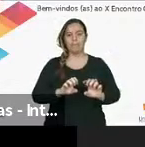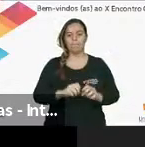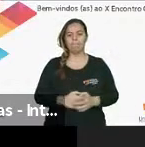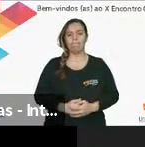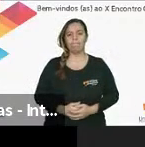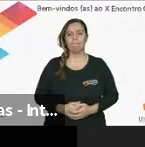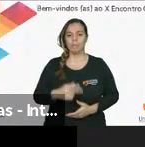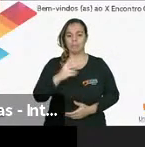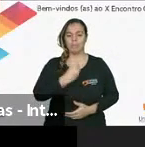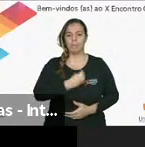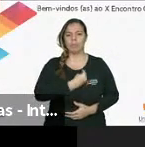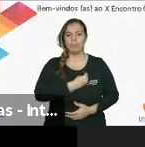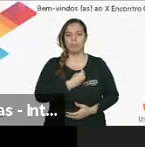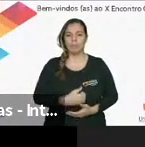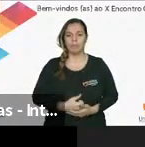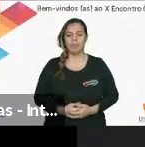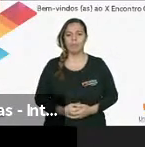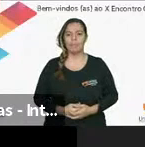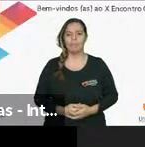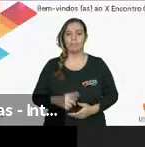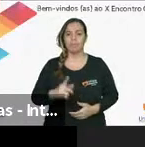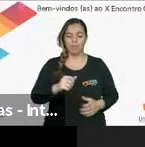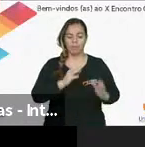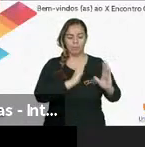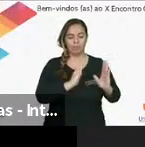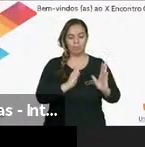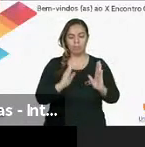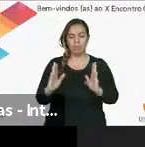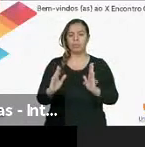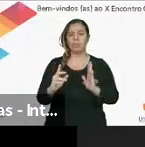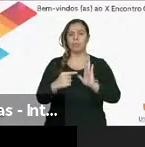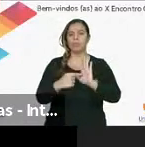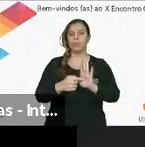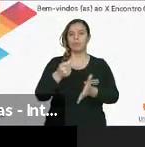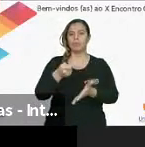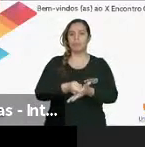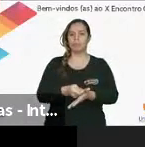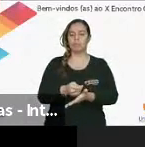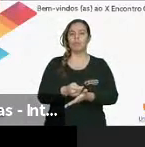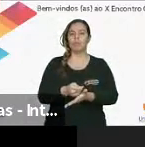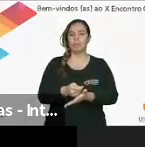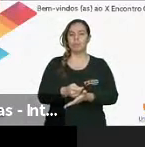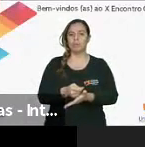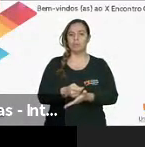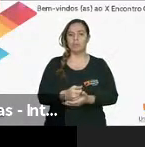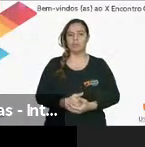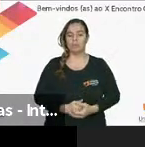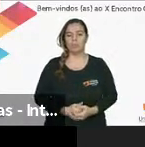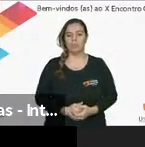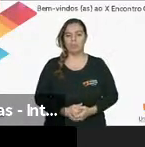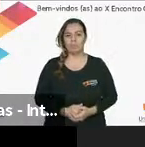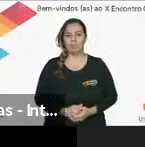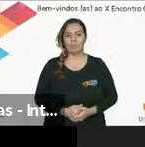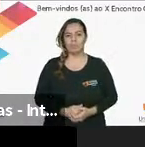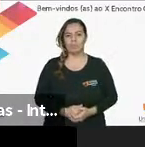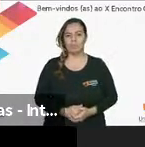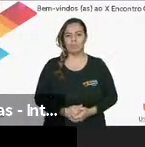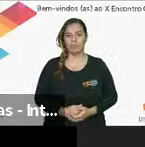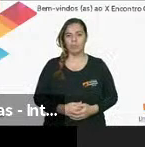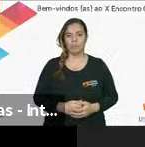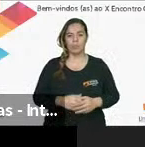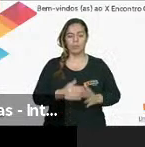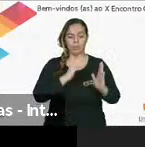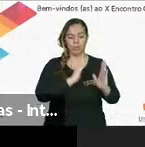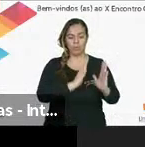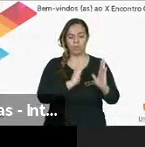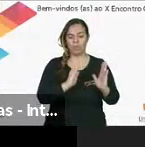vivir. Es un proceso determinista. Cada estado determina el siguiente. El curso que sigue no está